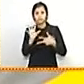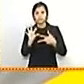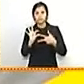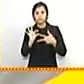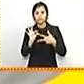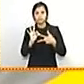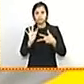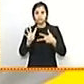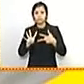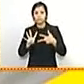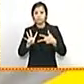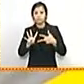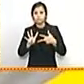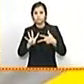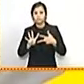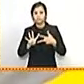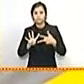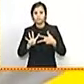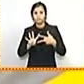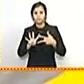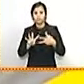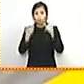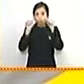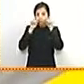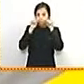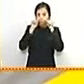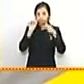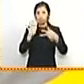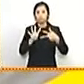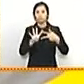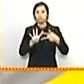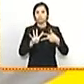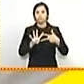94, tercer número ganador, atento.